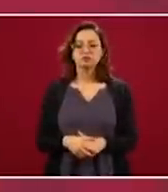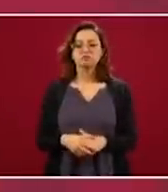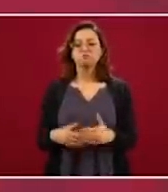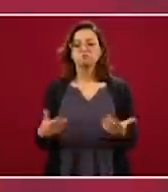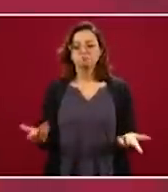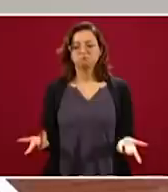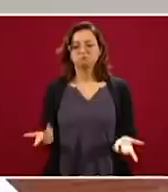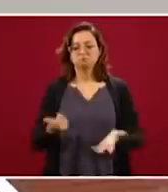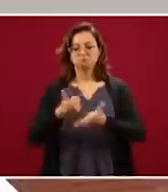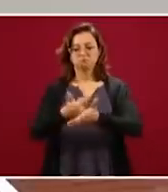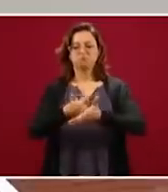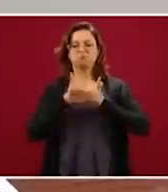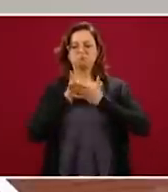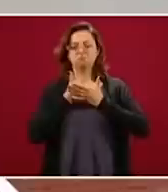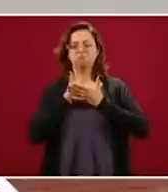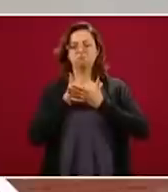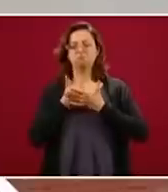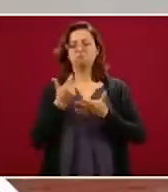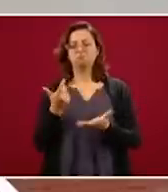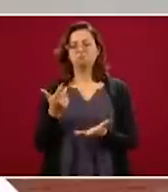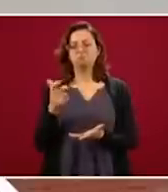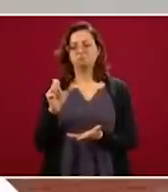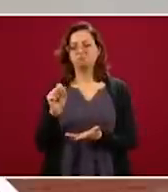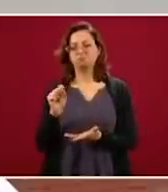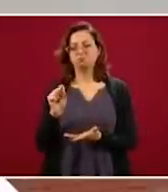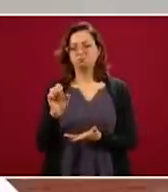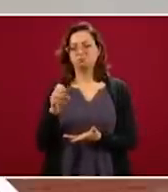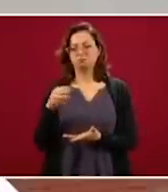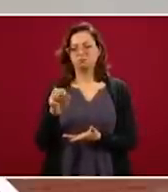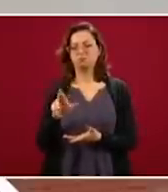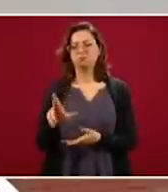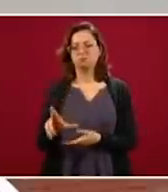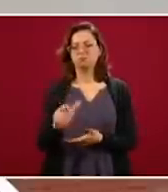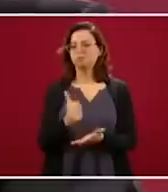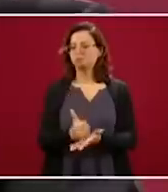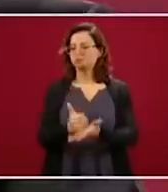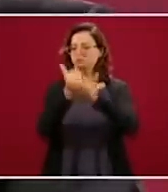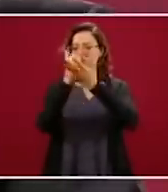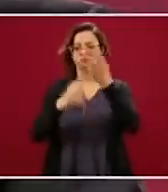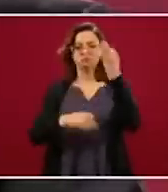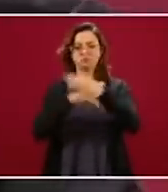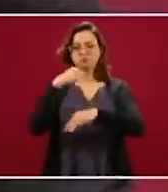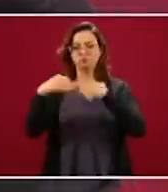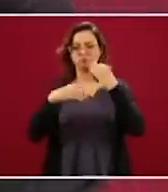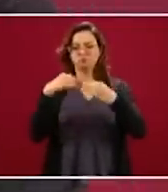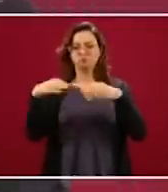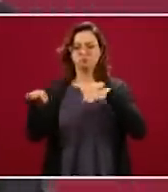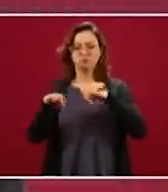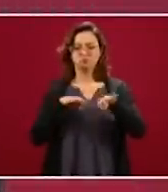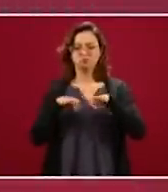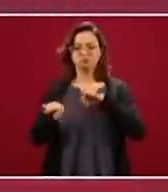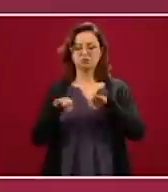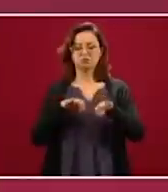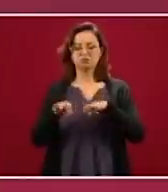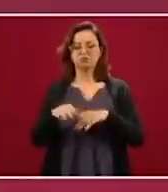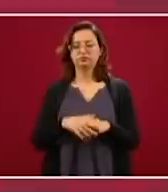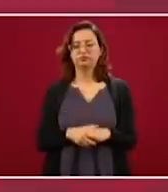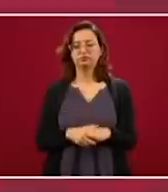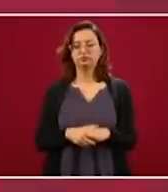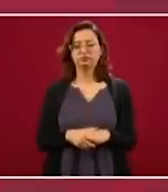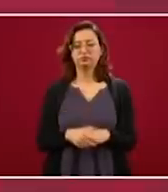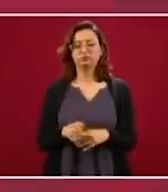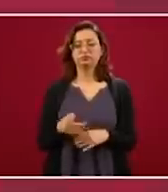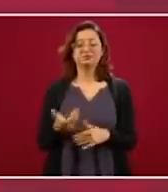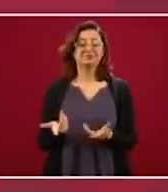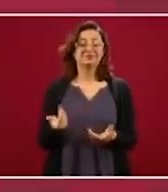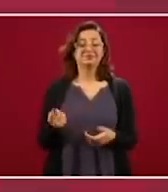nos está ayudando la Secretaría de Marina en todo este trabajo. Incluso por primera vez